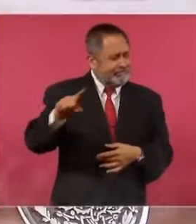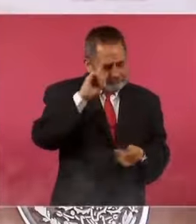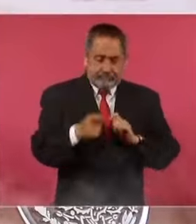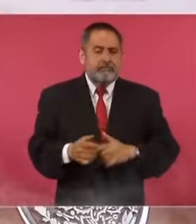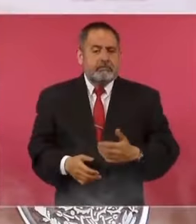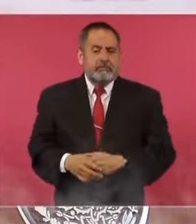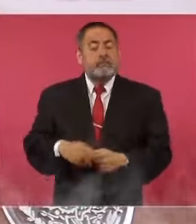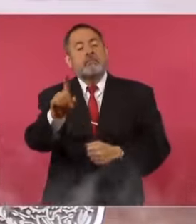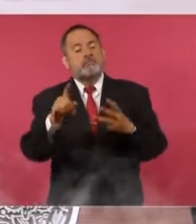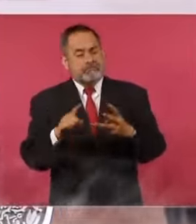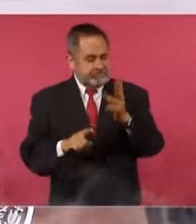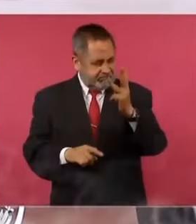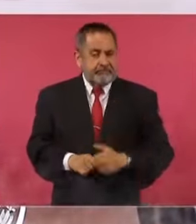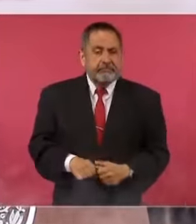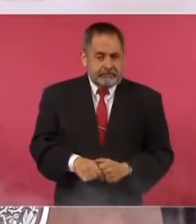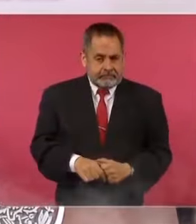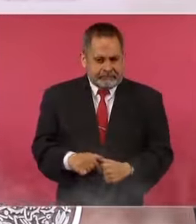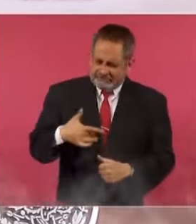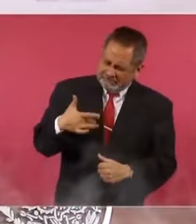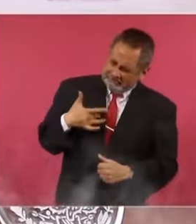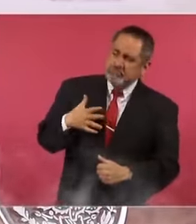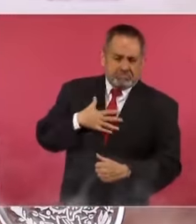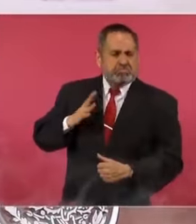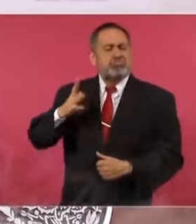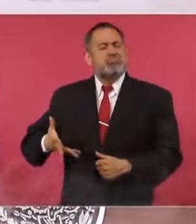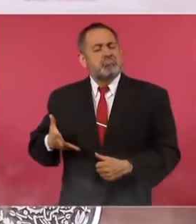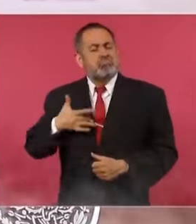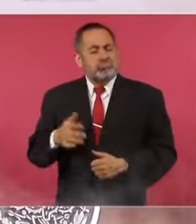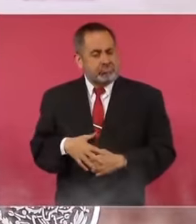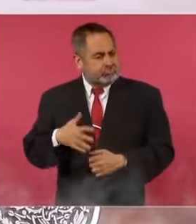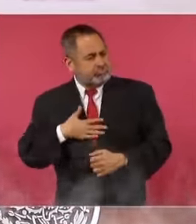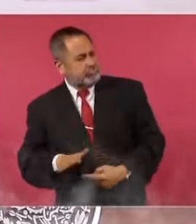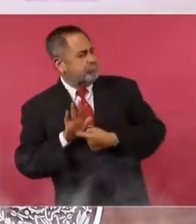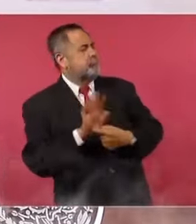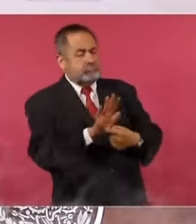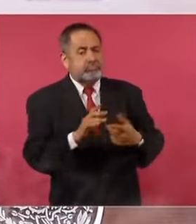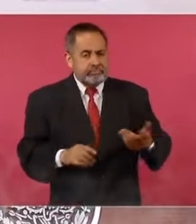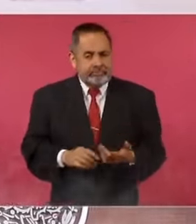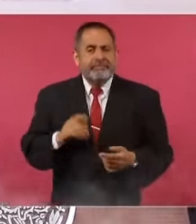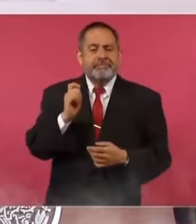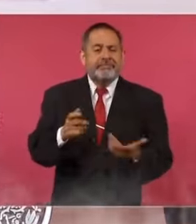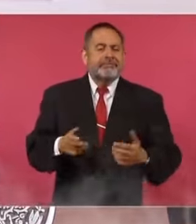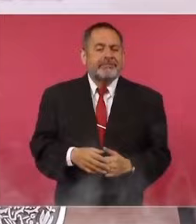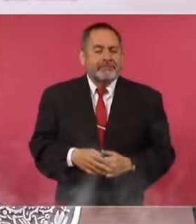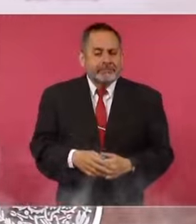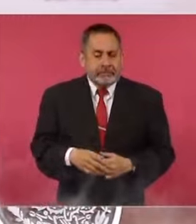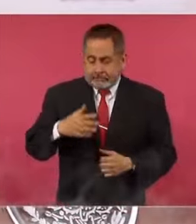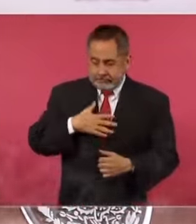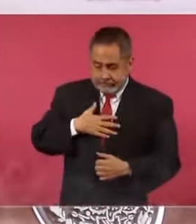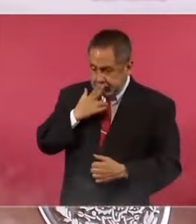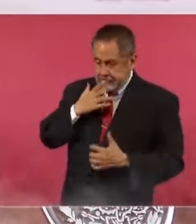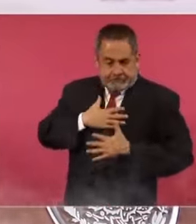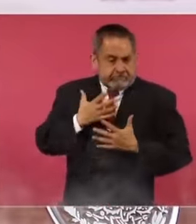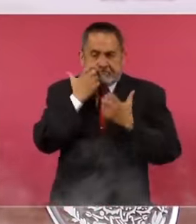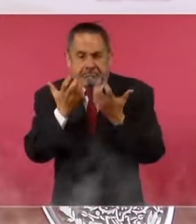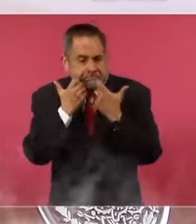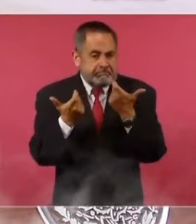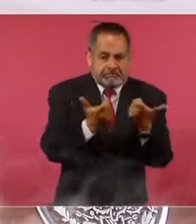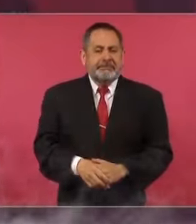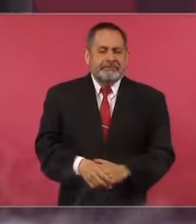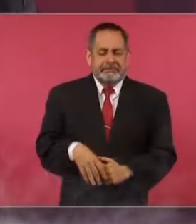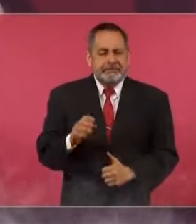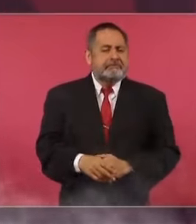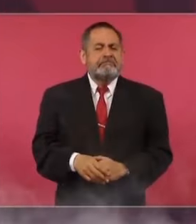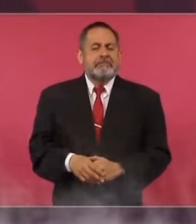conciencias. Y otra cosa de la que me siento muy orgulloso, el poder demostrar que no hay que tener mucho apego ni al dinero ni al